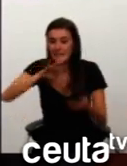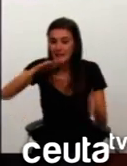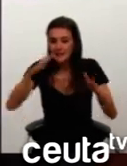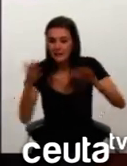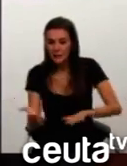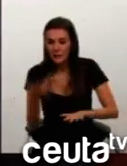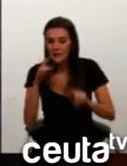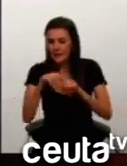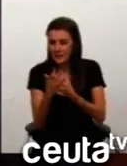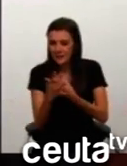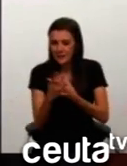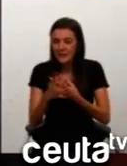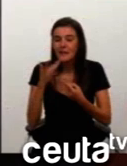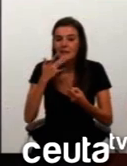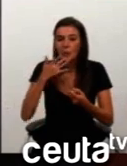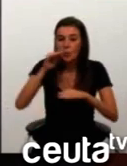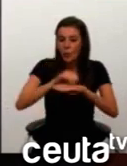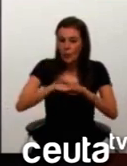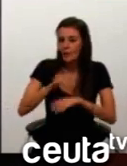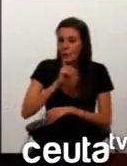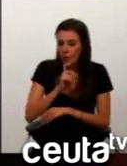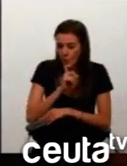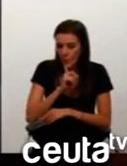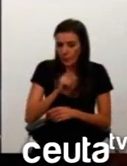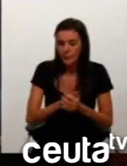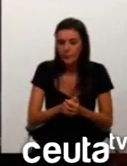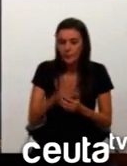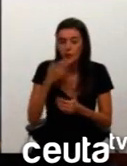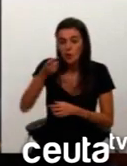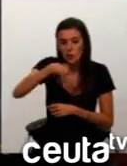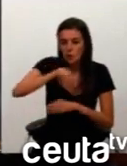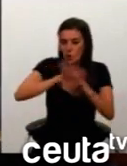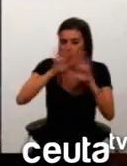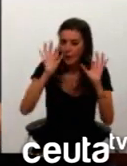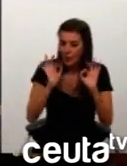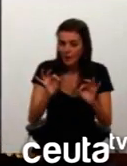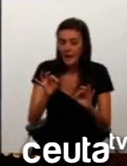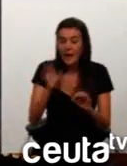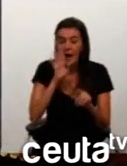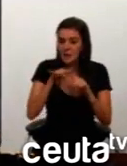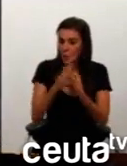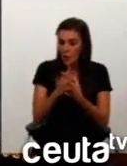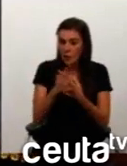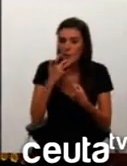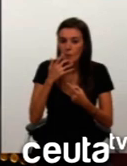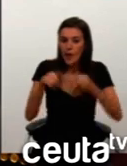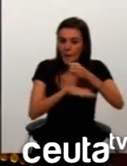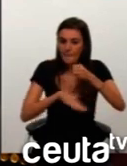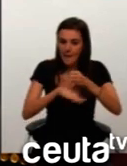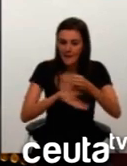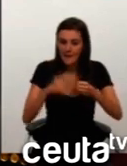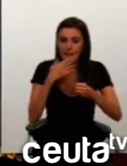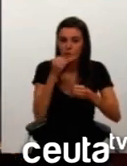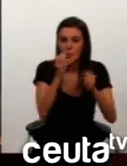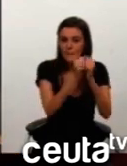se van a cumplir esas sentencias judiciales. Bien, tenemos claro que, en este caso, esta base de ejecución del